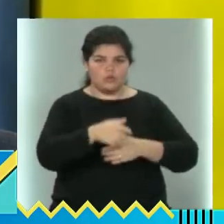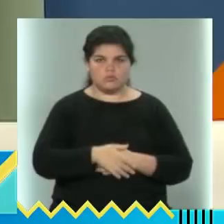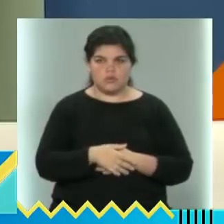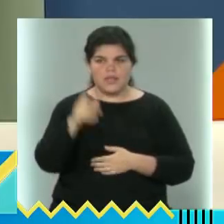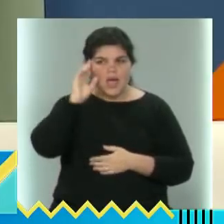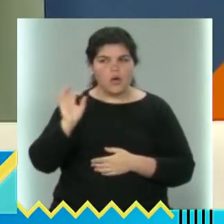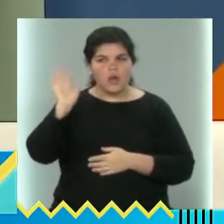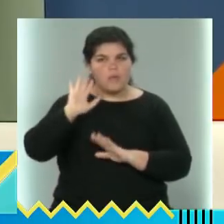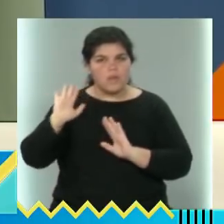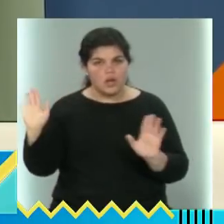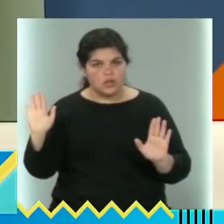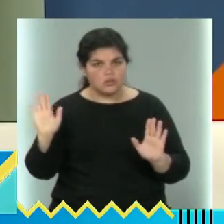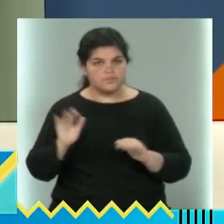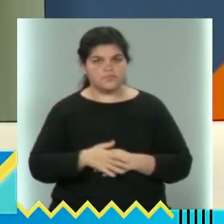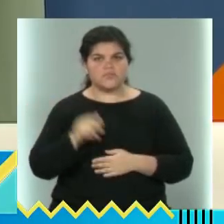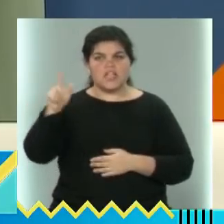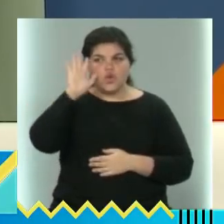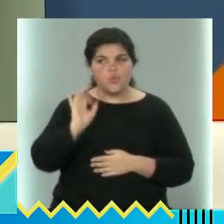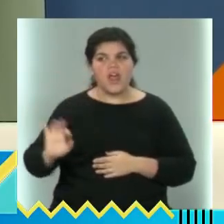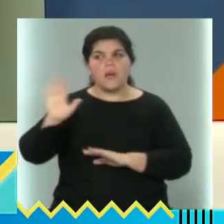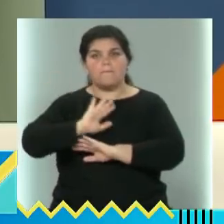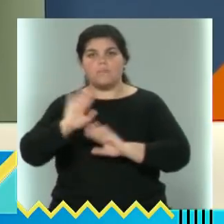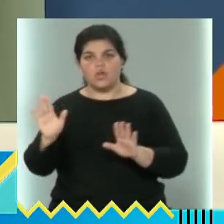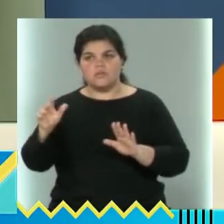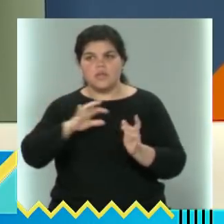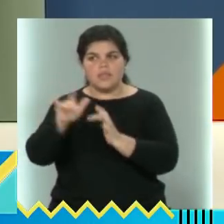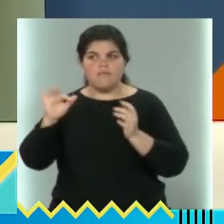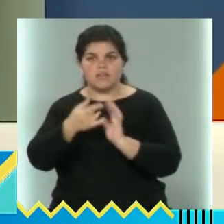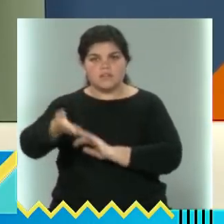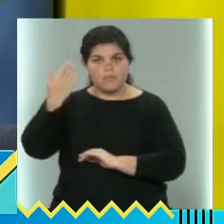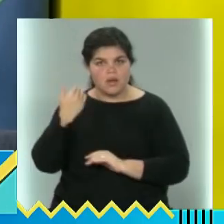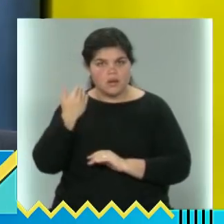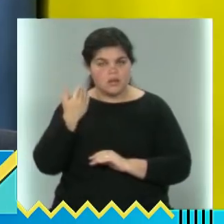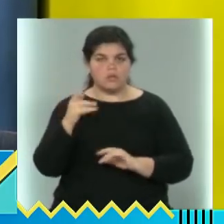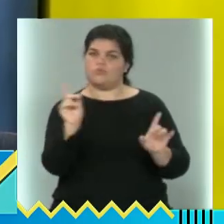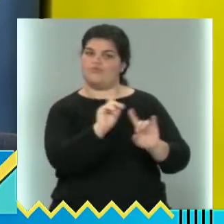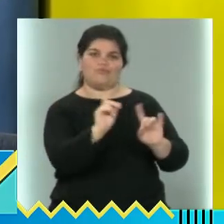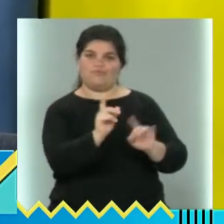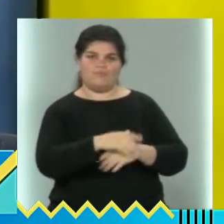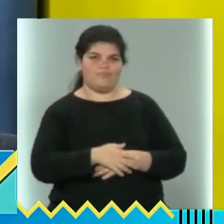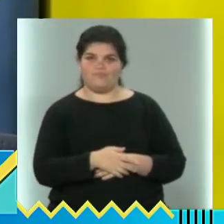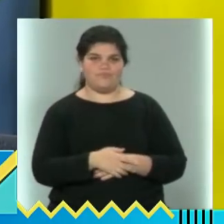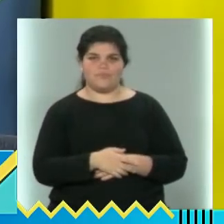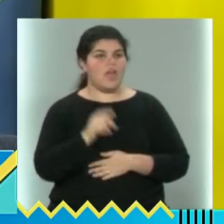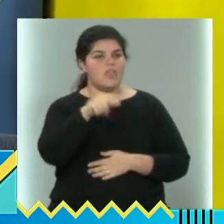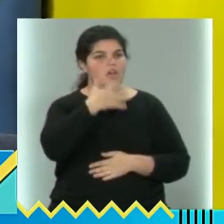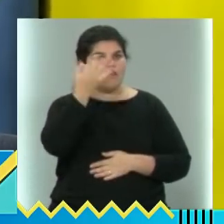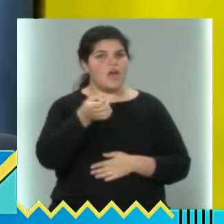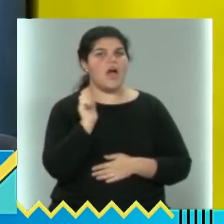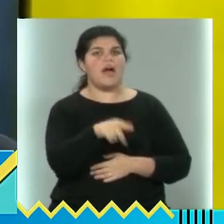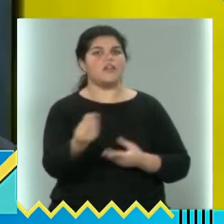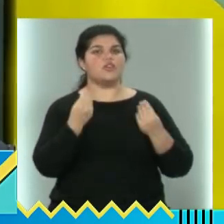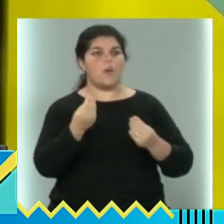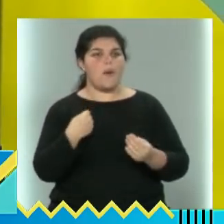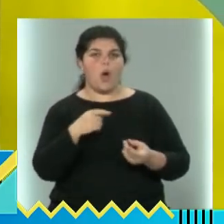la ingeniera Scalani lo planteó a nivel de hipótesis en un debate hace una semana. Pará, es muy sencillo. A ver, vos las